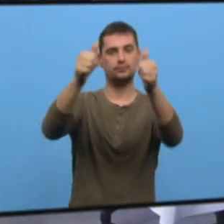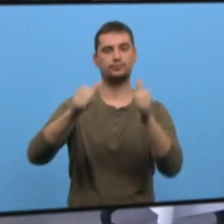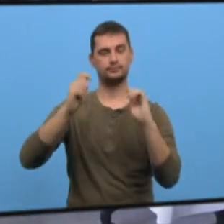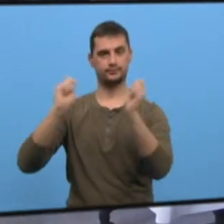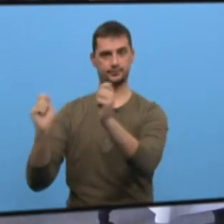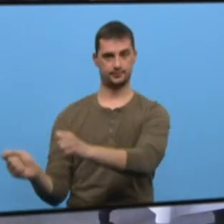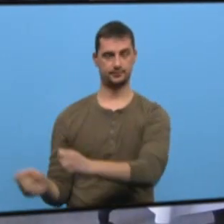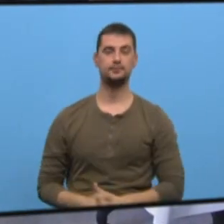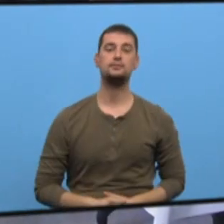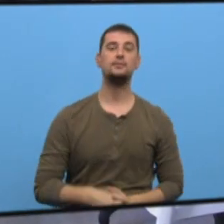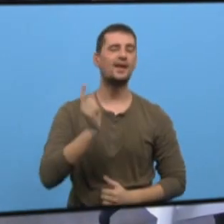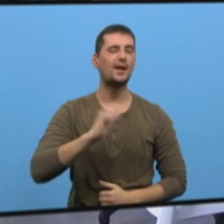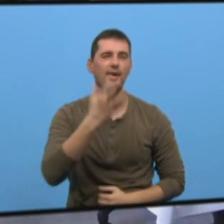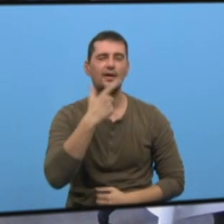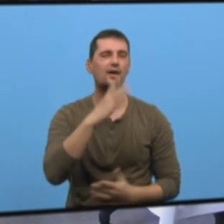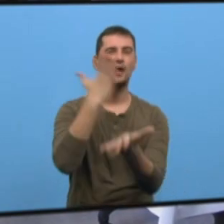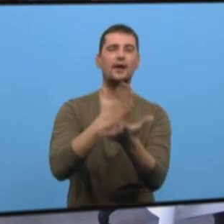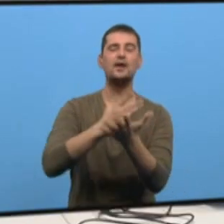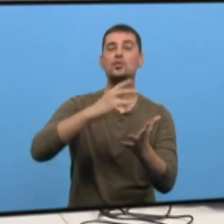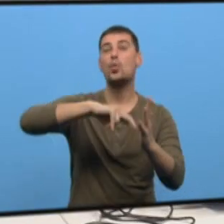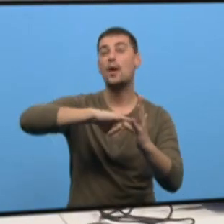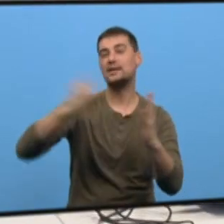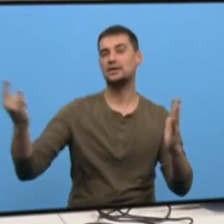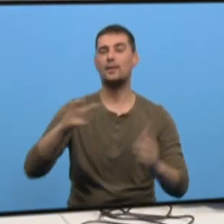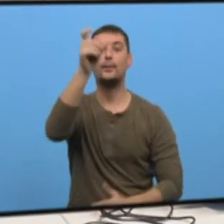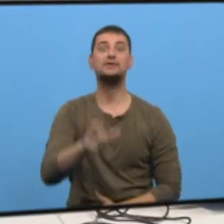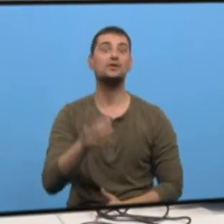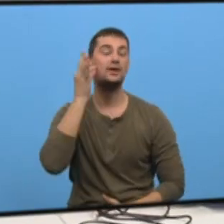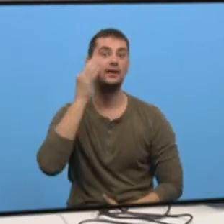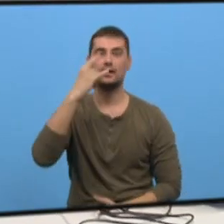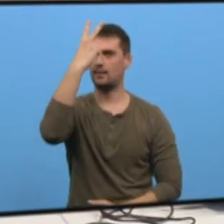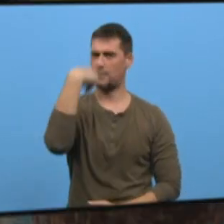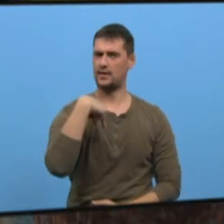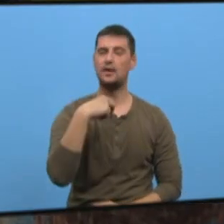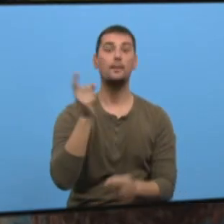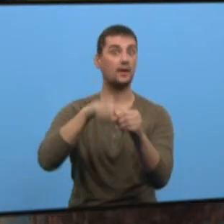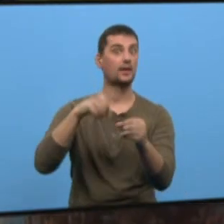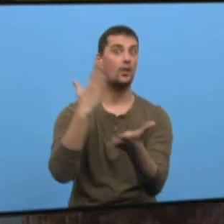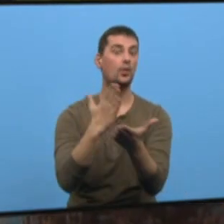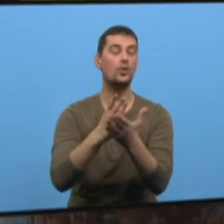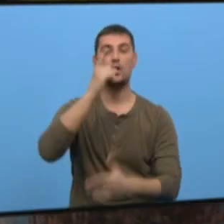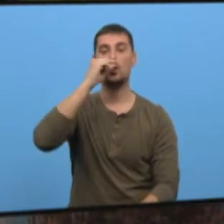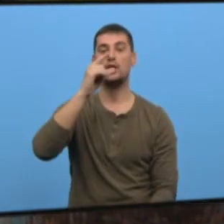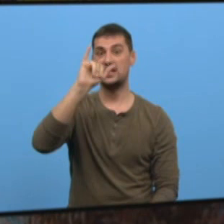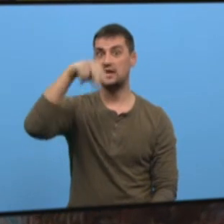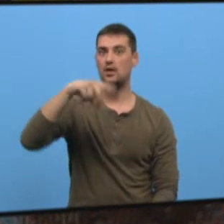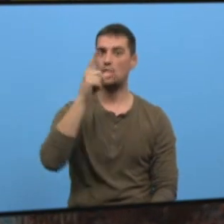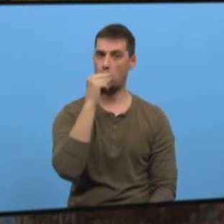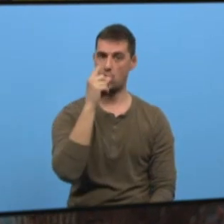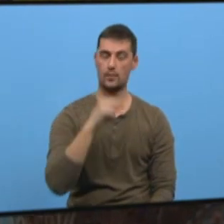auditorías compartiremos una clase de nuevas tecnologías con una invidente que está participar nos cursos in